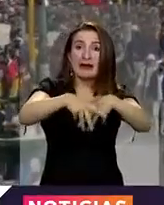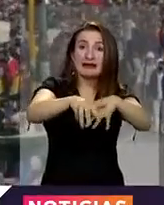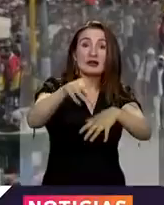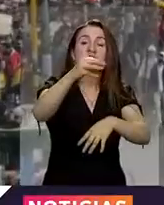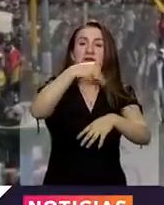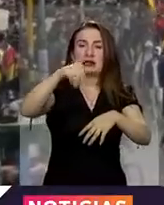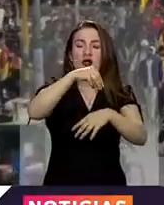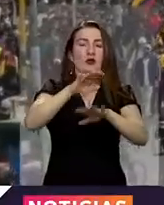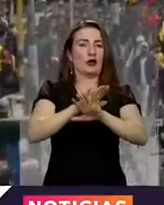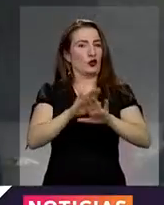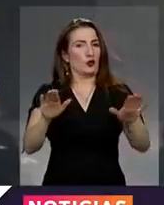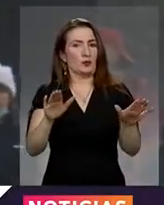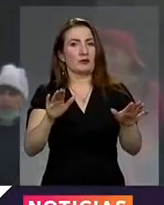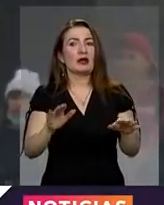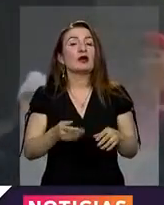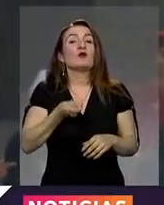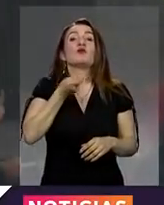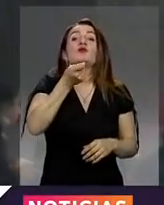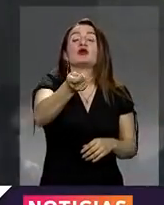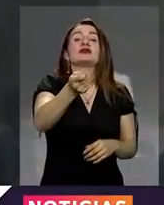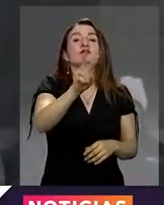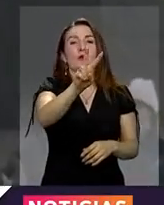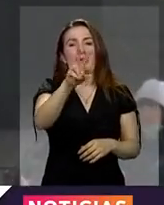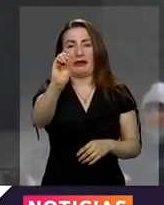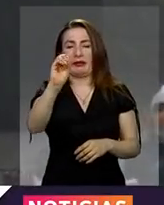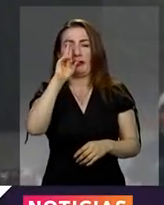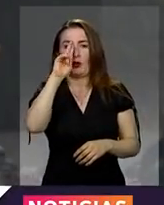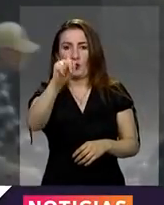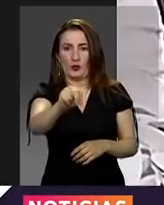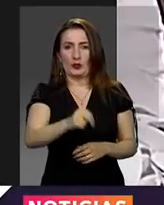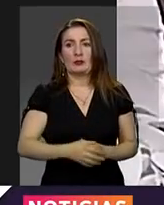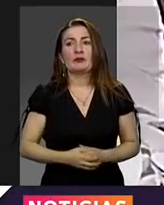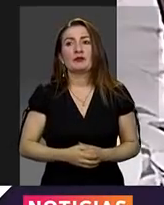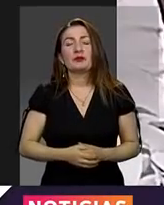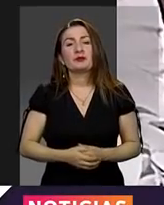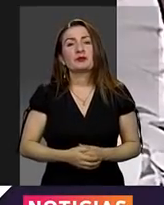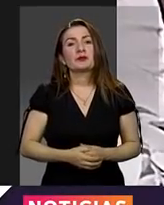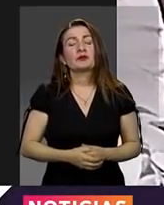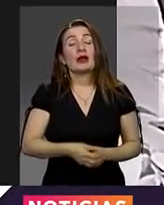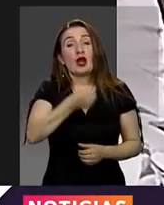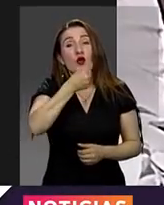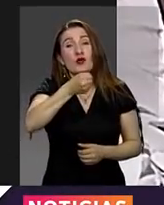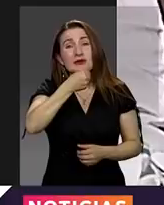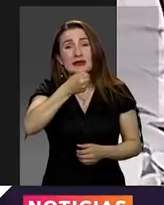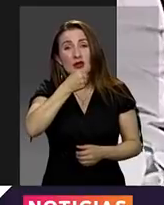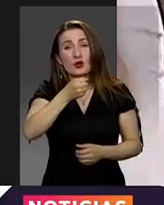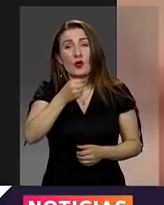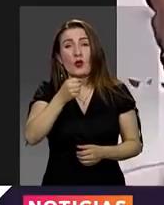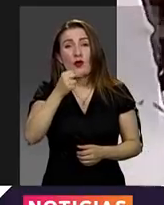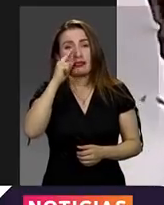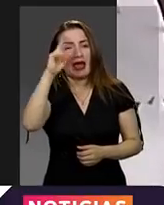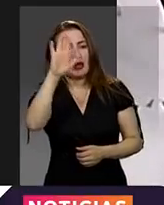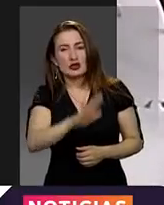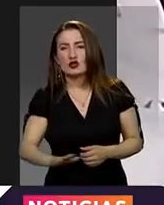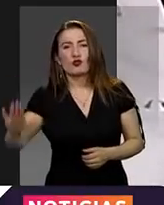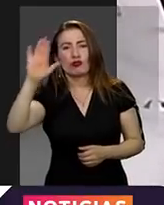miércoles. Se volverían a reunir el próximo 20 de junio. Gran concierto nacional, un gran